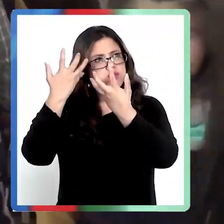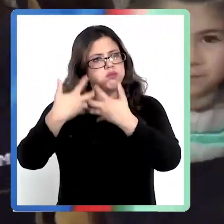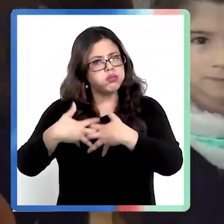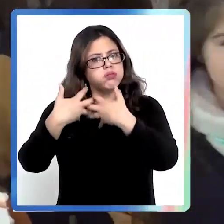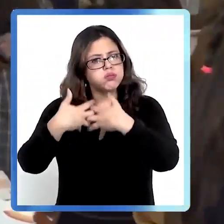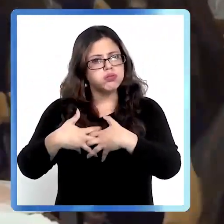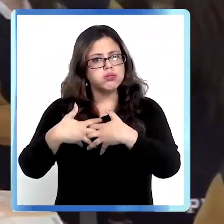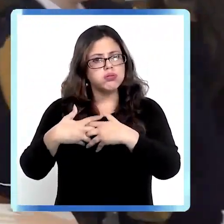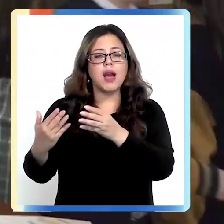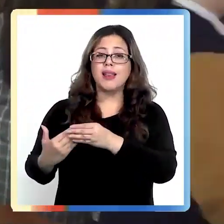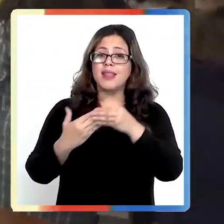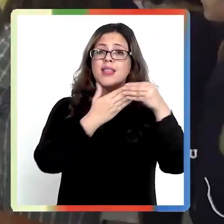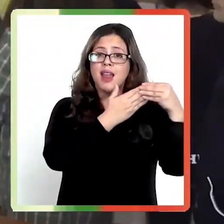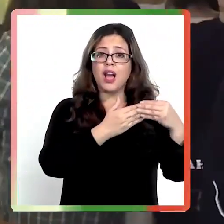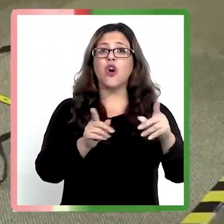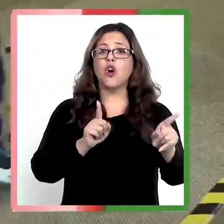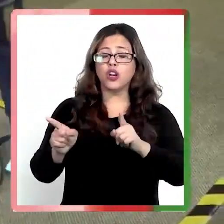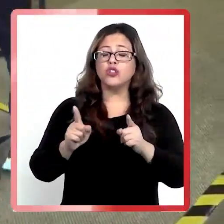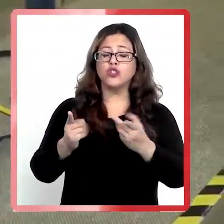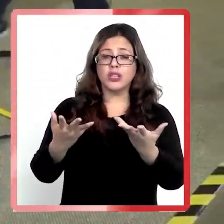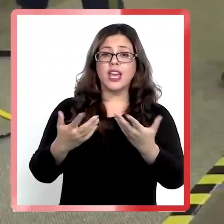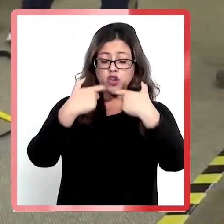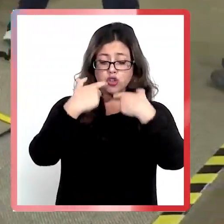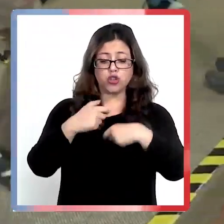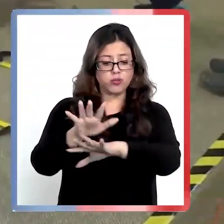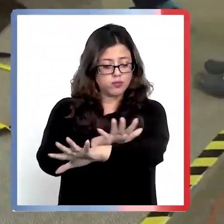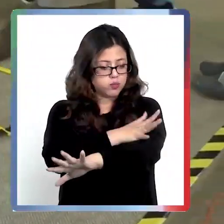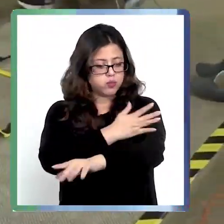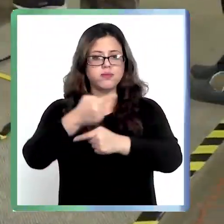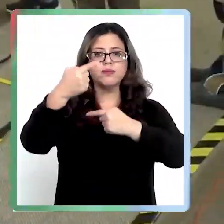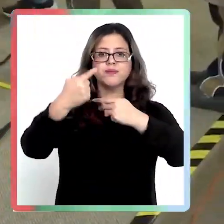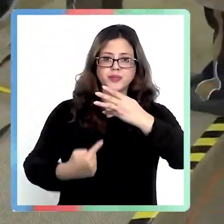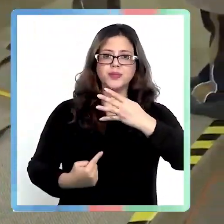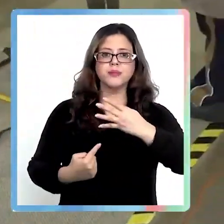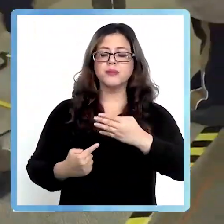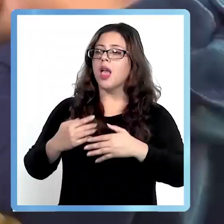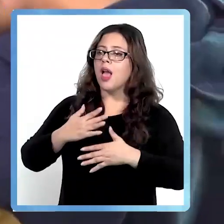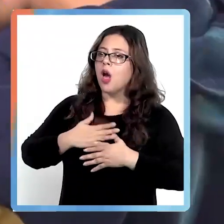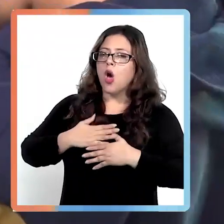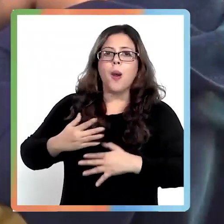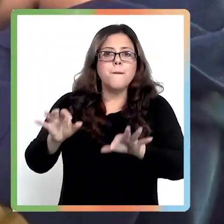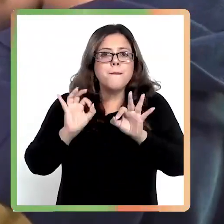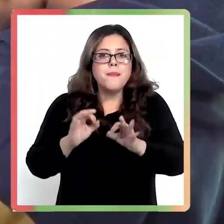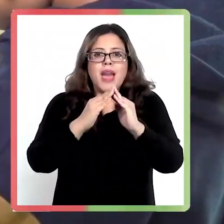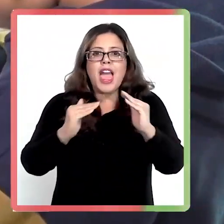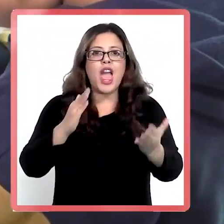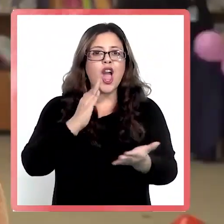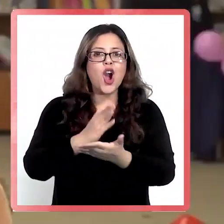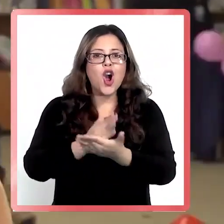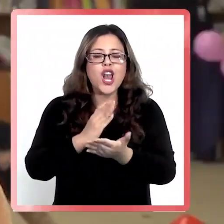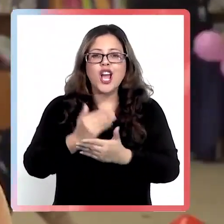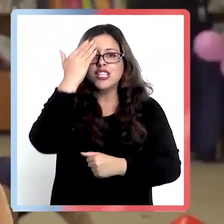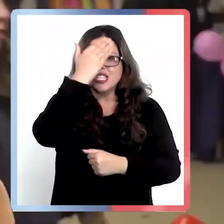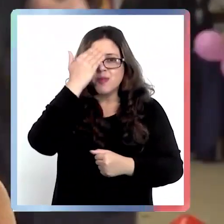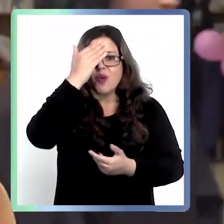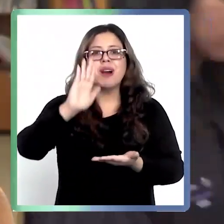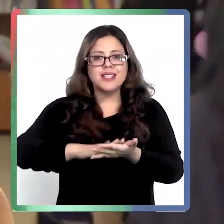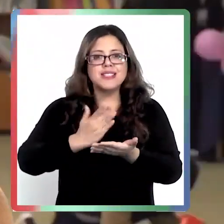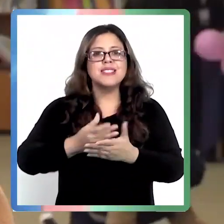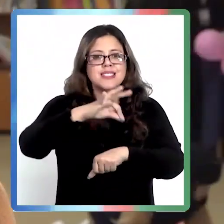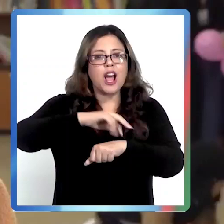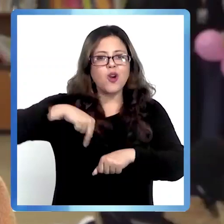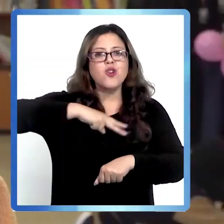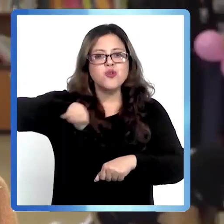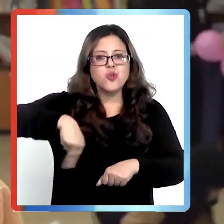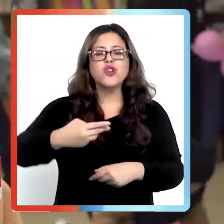pensamientos, liderazgo, gestión de emociones, entre otros. Me parece increíble que mi colegio se preocupe tanto por nuestra